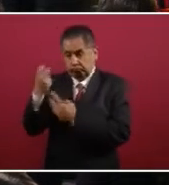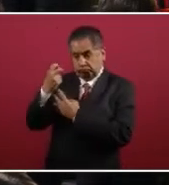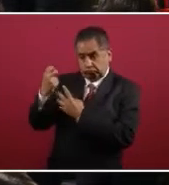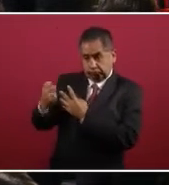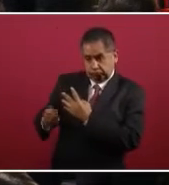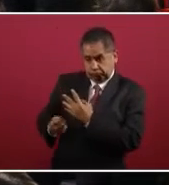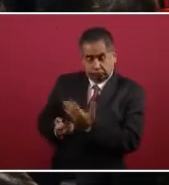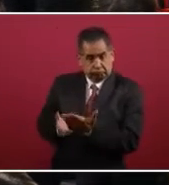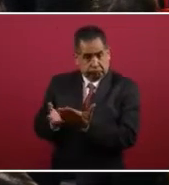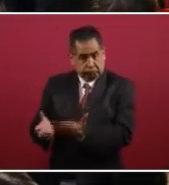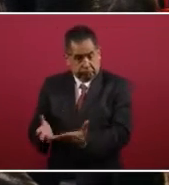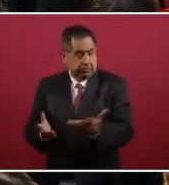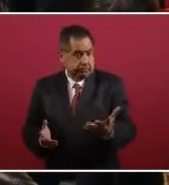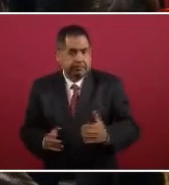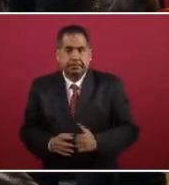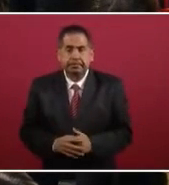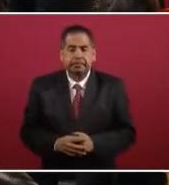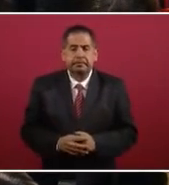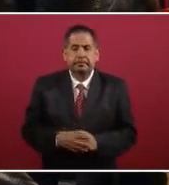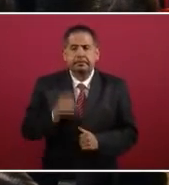que